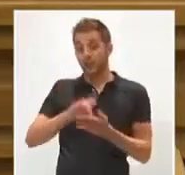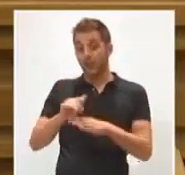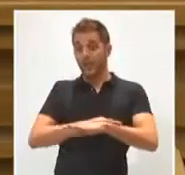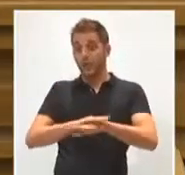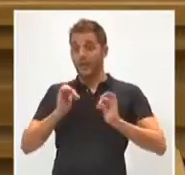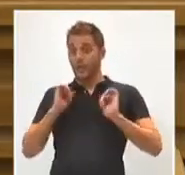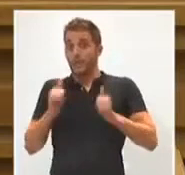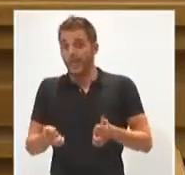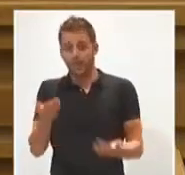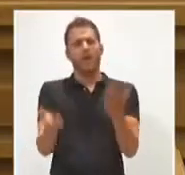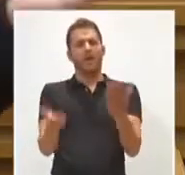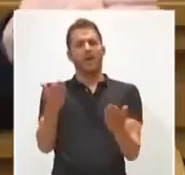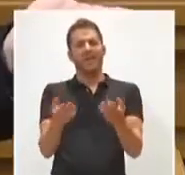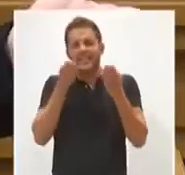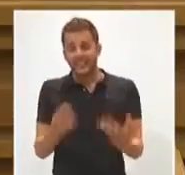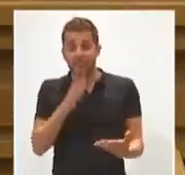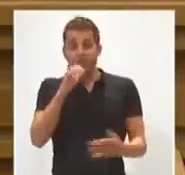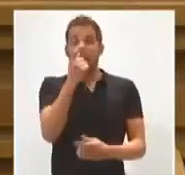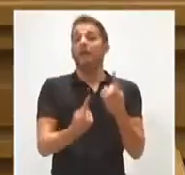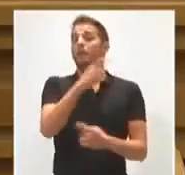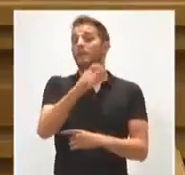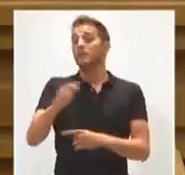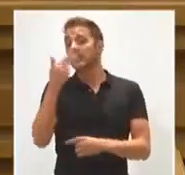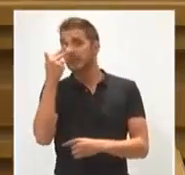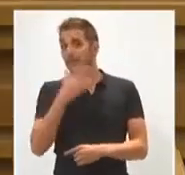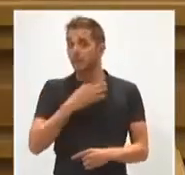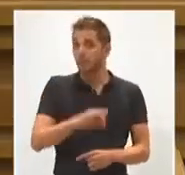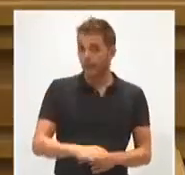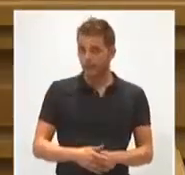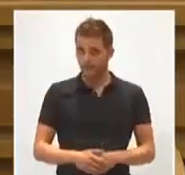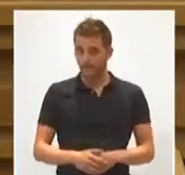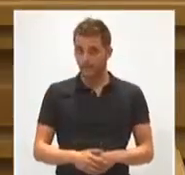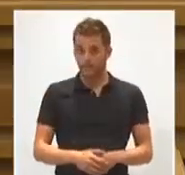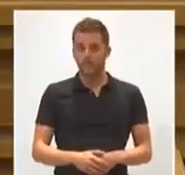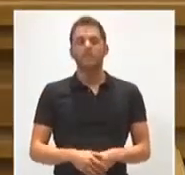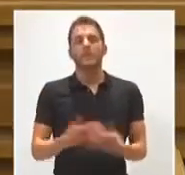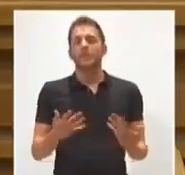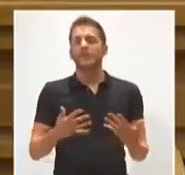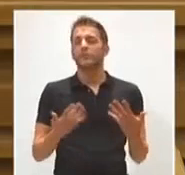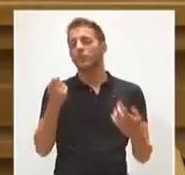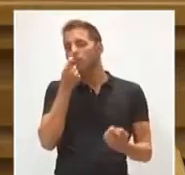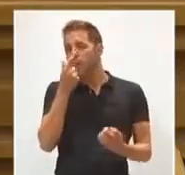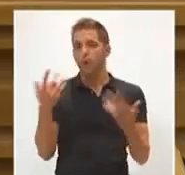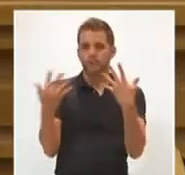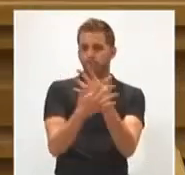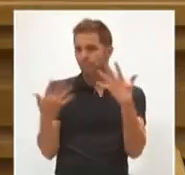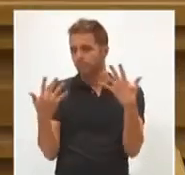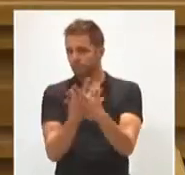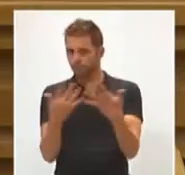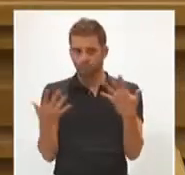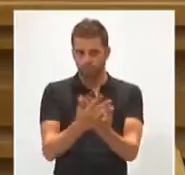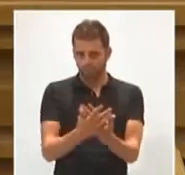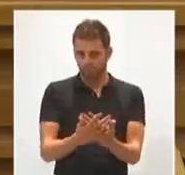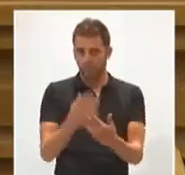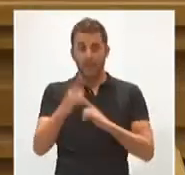interesar más no es bueno pues esto lo que nos encontramos y así estamos haré una mezcla si me lo permiten para que